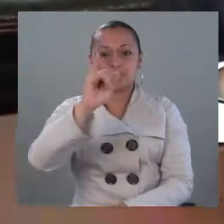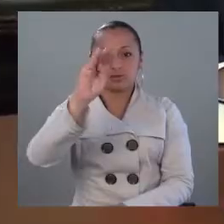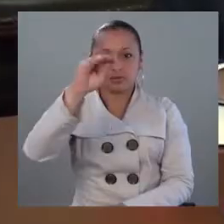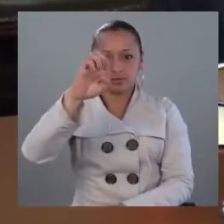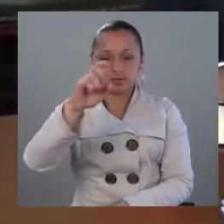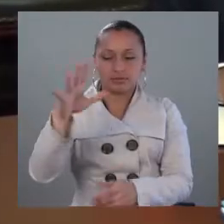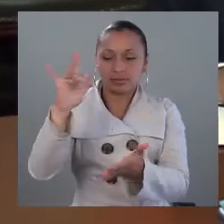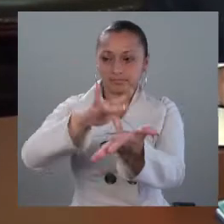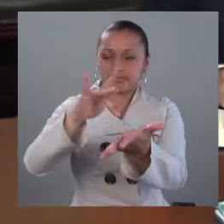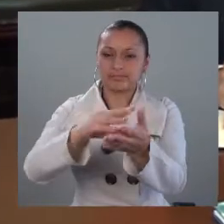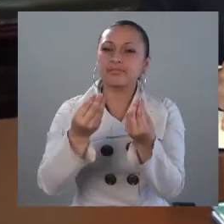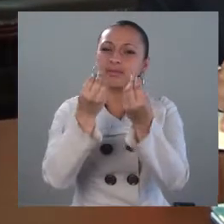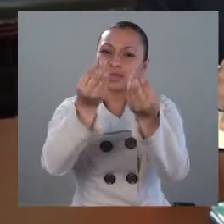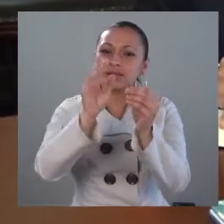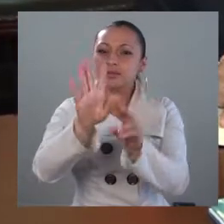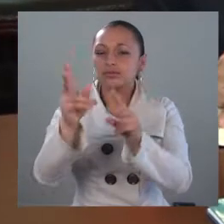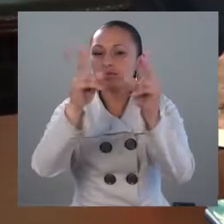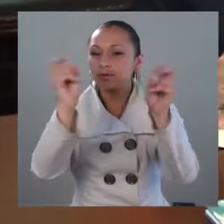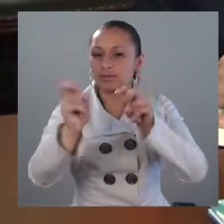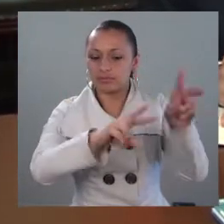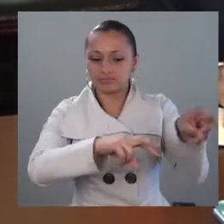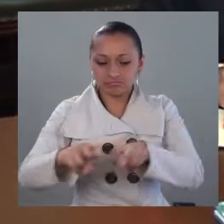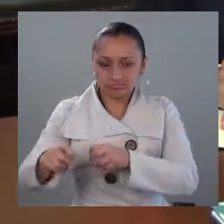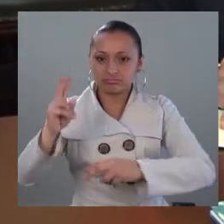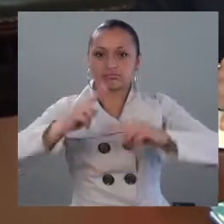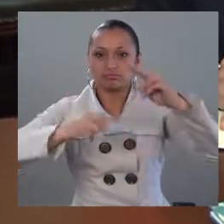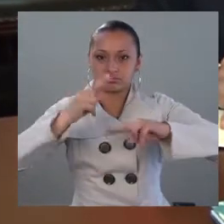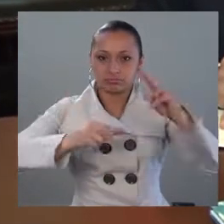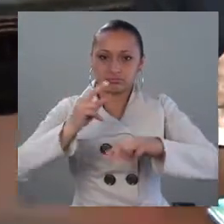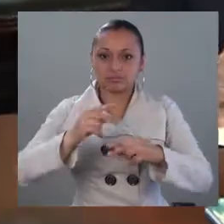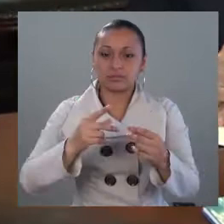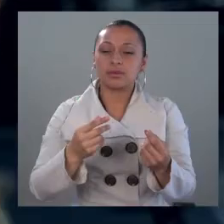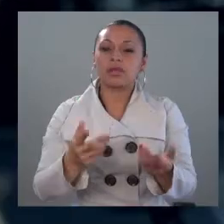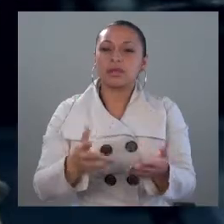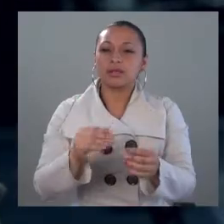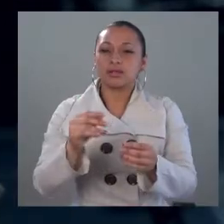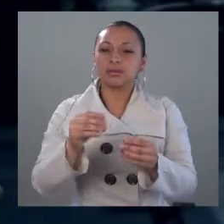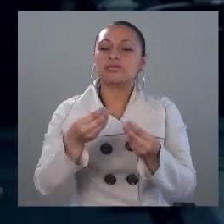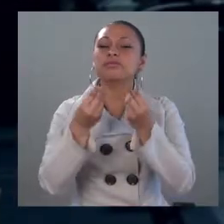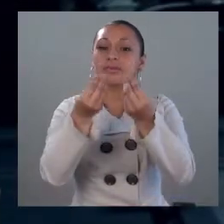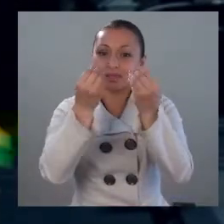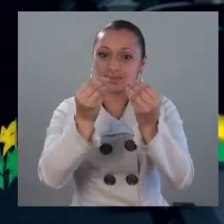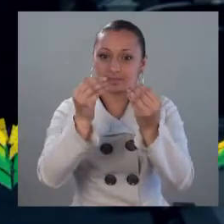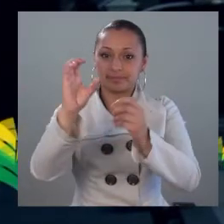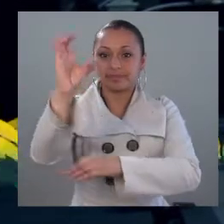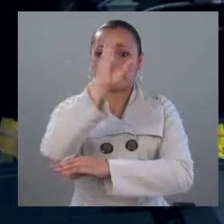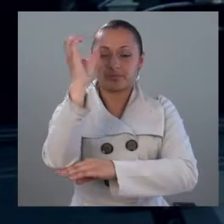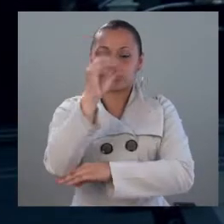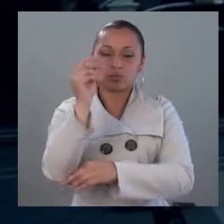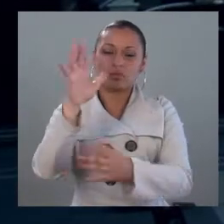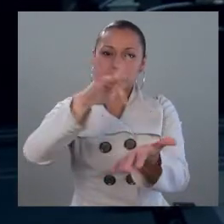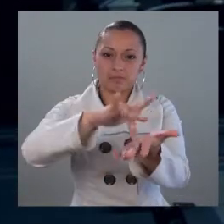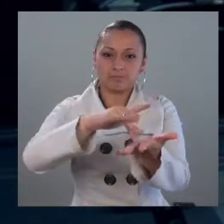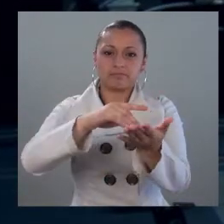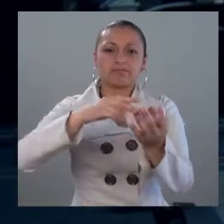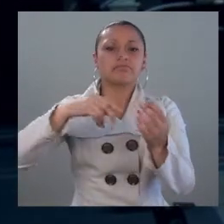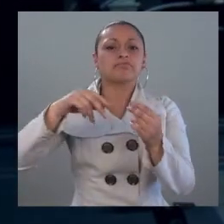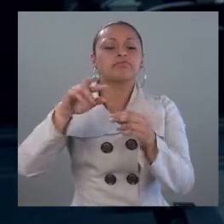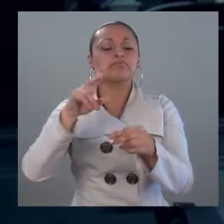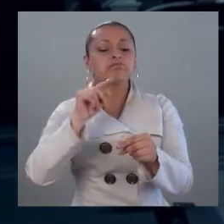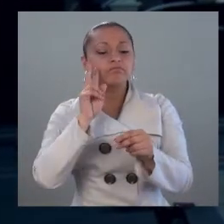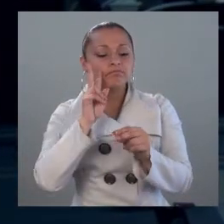Rodríguez Torres, anunció su interés en temas de agricultura e infraestructura. Y es una gira de